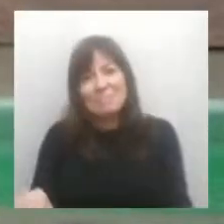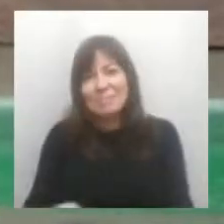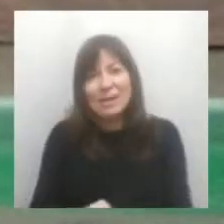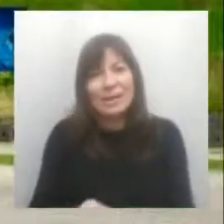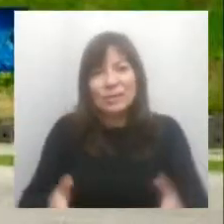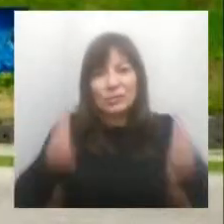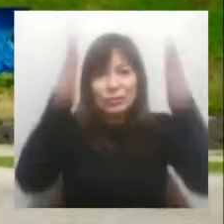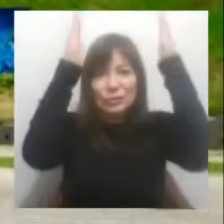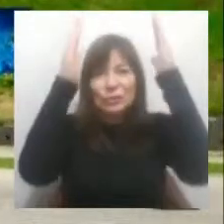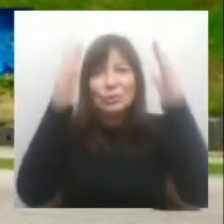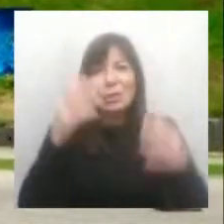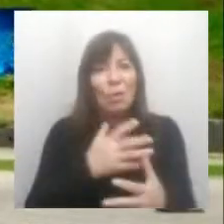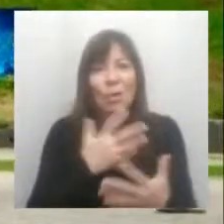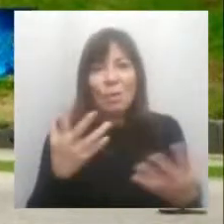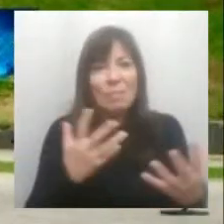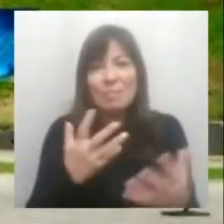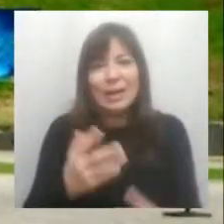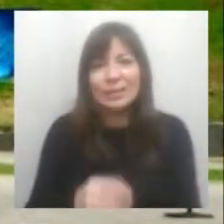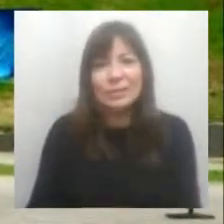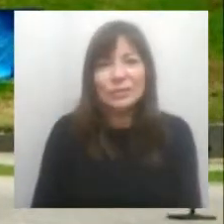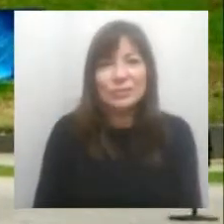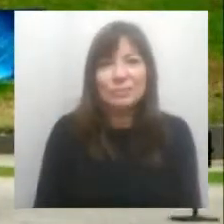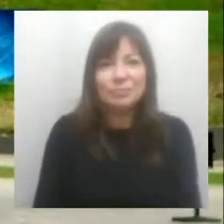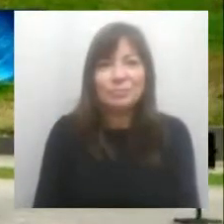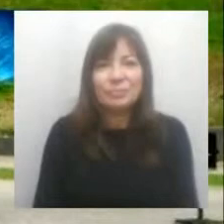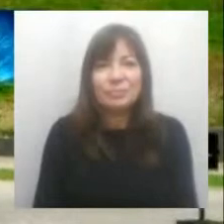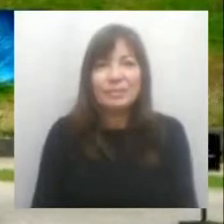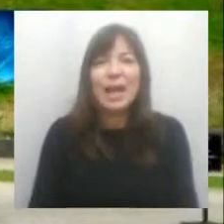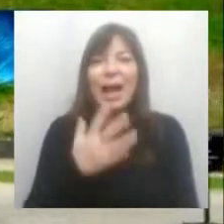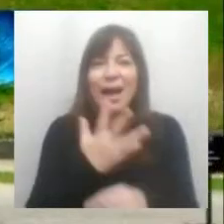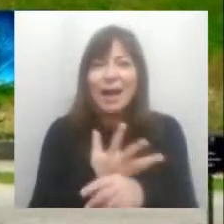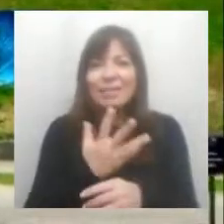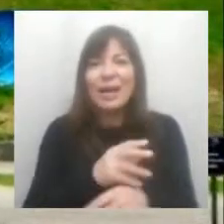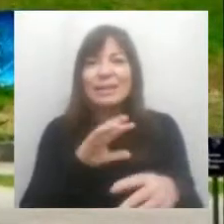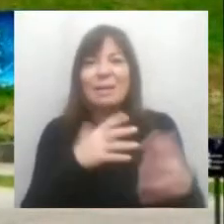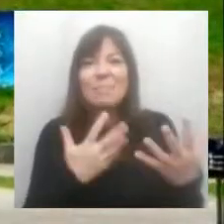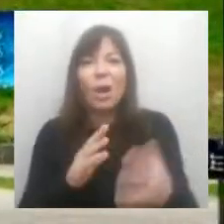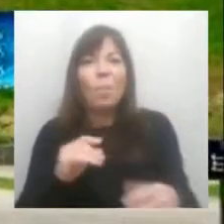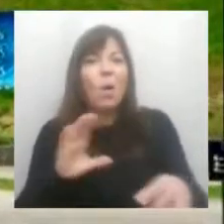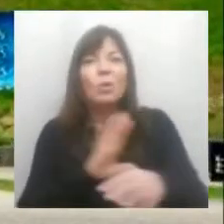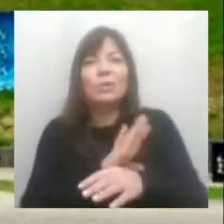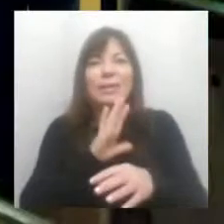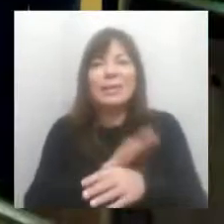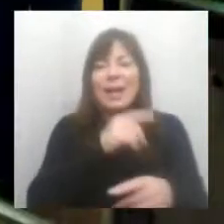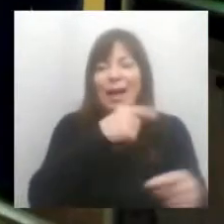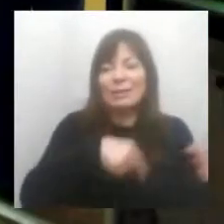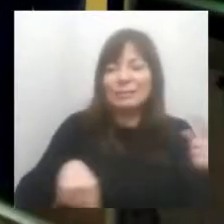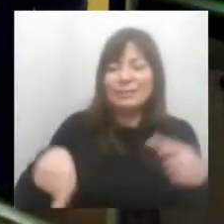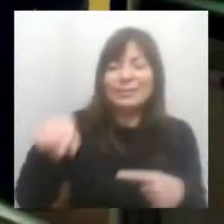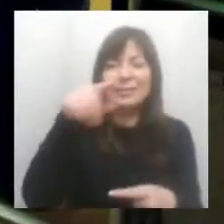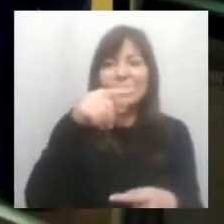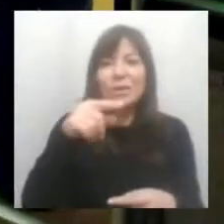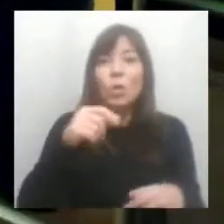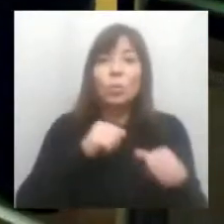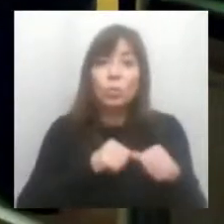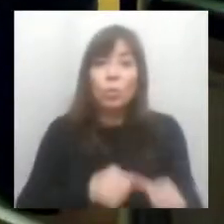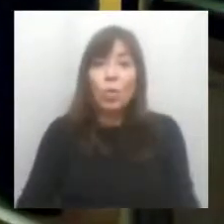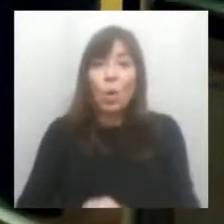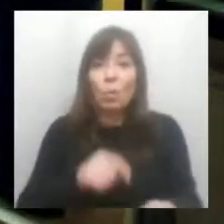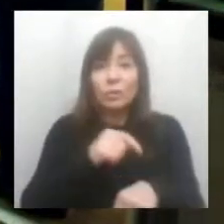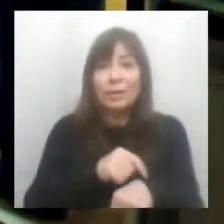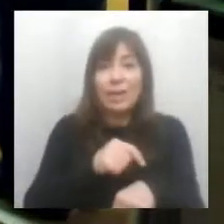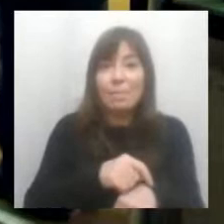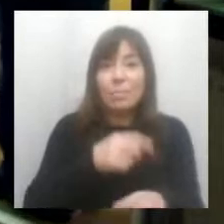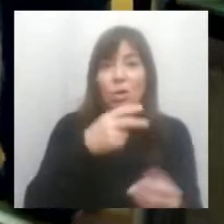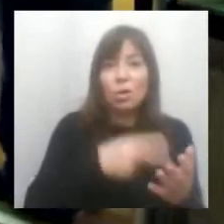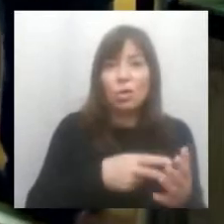tenía un show de lobos marinos, ¿ya? Es interesante también considerarlo. Lo importante, este proyecto duró un tiempo, después por ahí por el 2010,